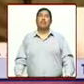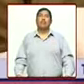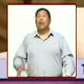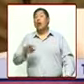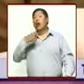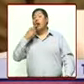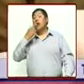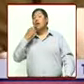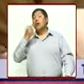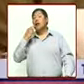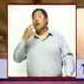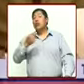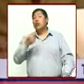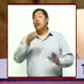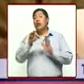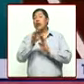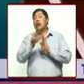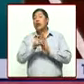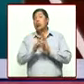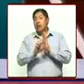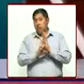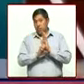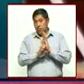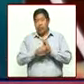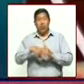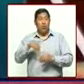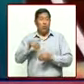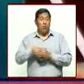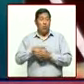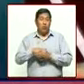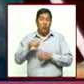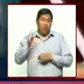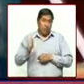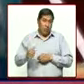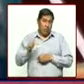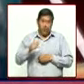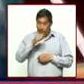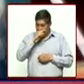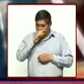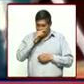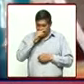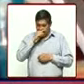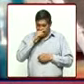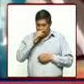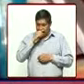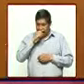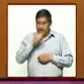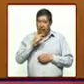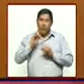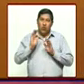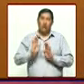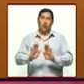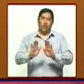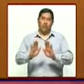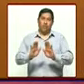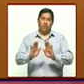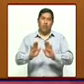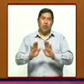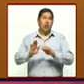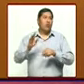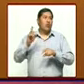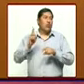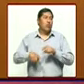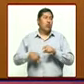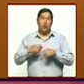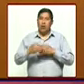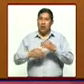Según lo que dispone la Constitución Política del Estado, las elecciones judiciales son de carácter exclusivo, es decir, que no